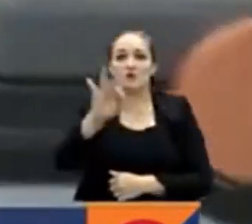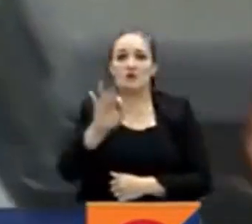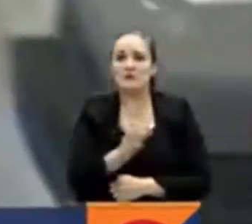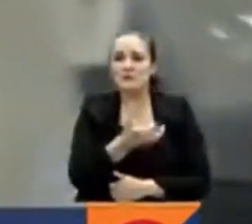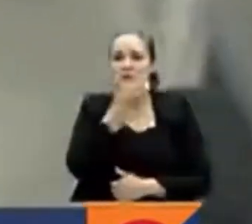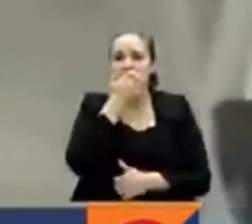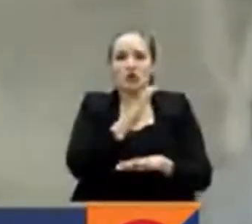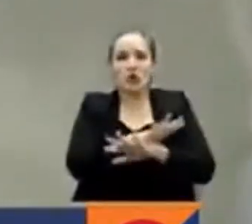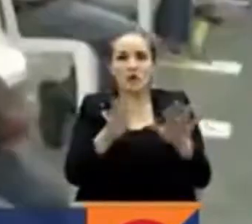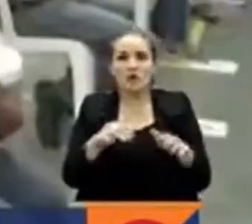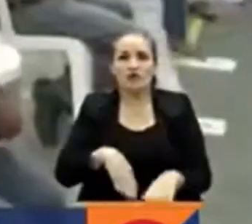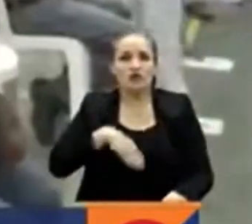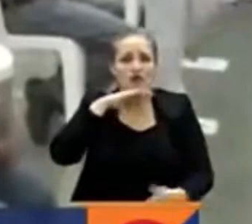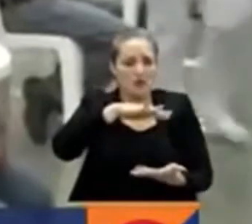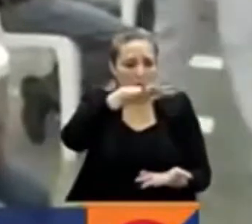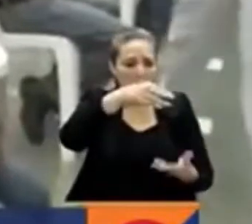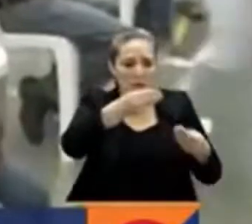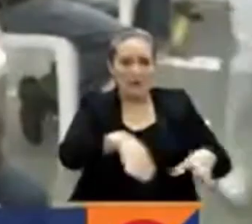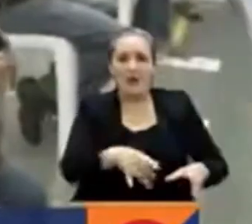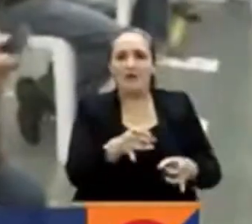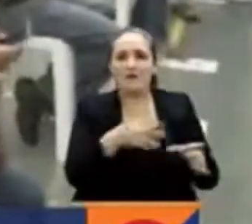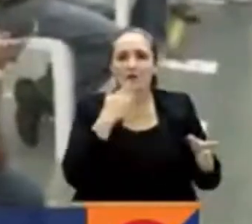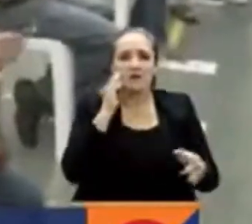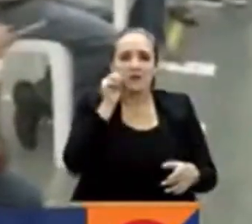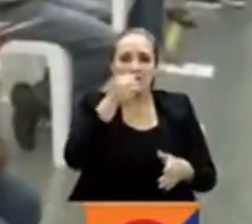tercer biológico contra el COVID-19.